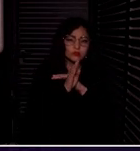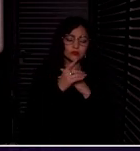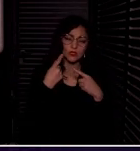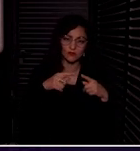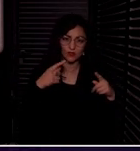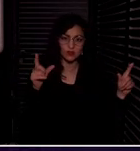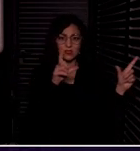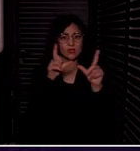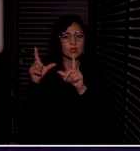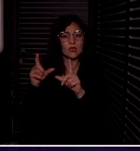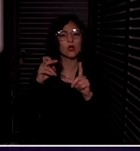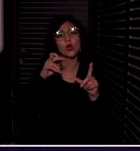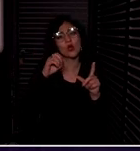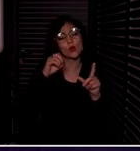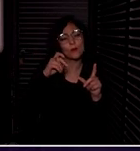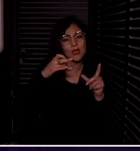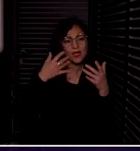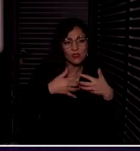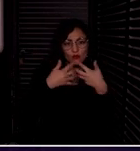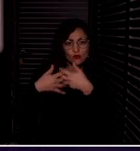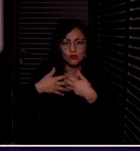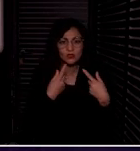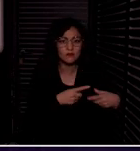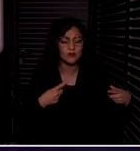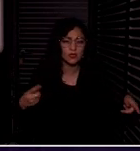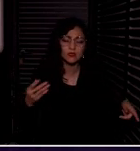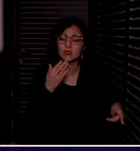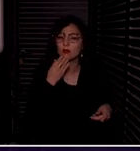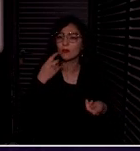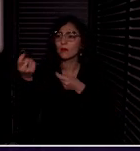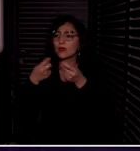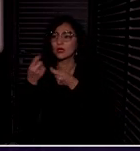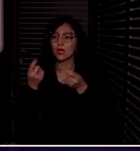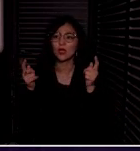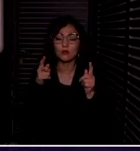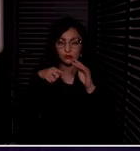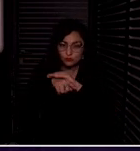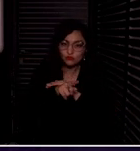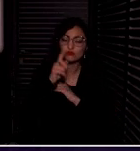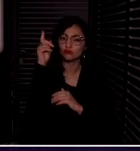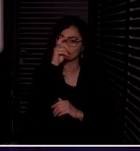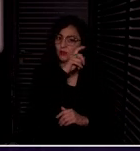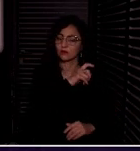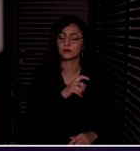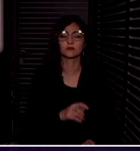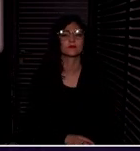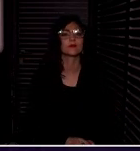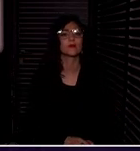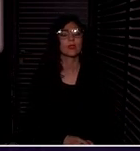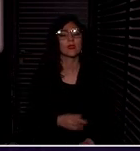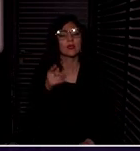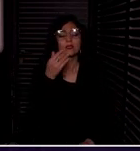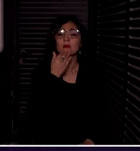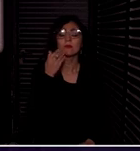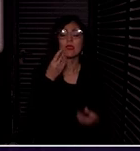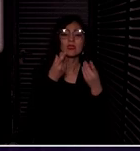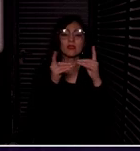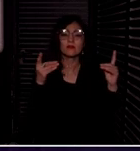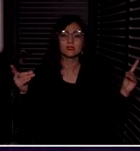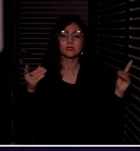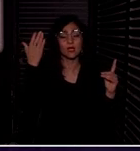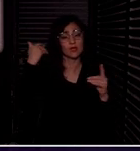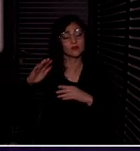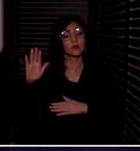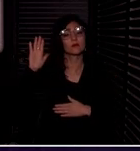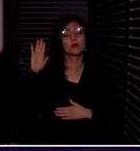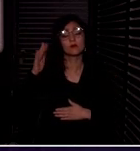televisivos. Por tanto, ya tenemos otros actores en el mercado y una complejidad mucho mayor. La diversidad, que era la promesa cuando